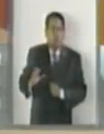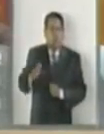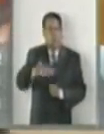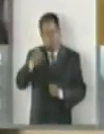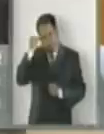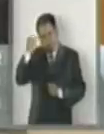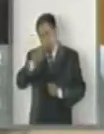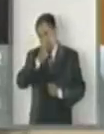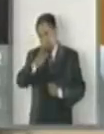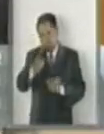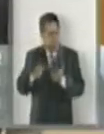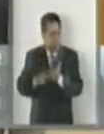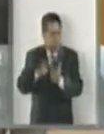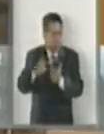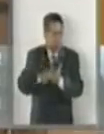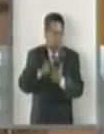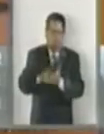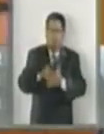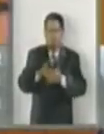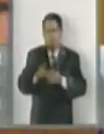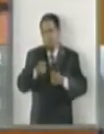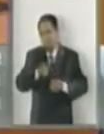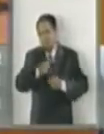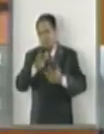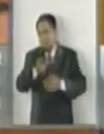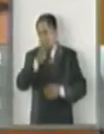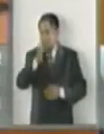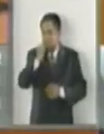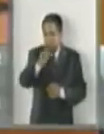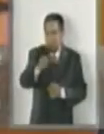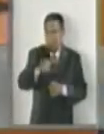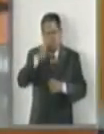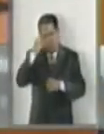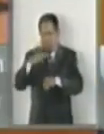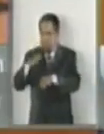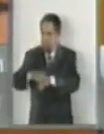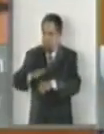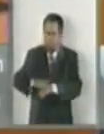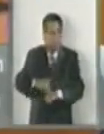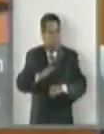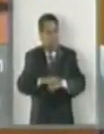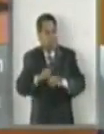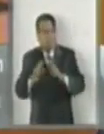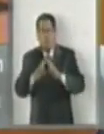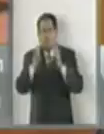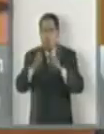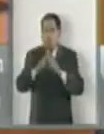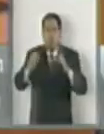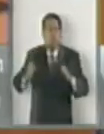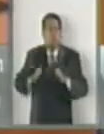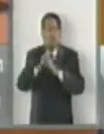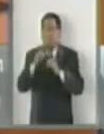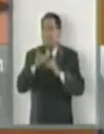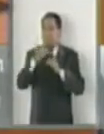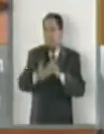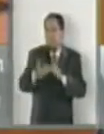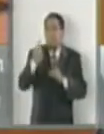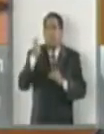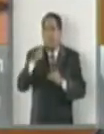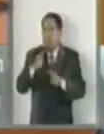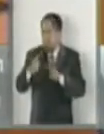pronunciado en varias ocasiones a favor de convocar a un periodo extraordinario para